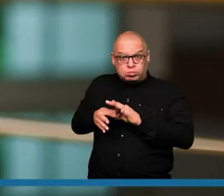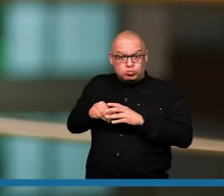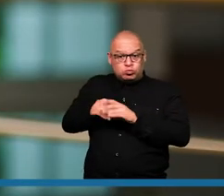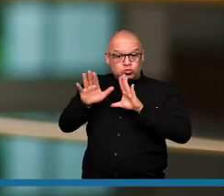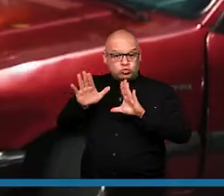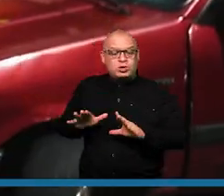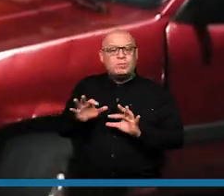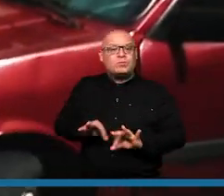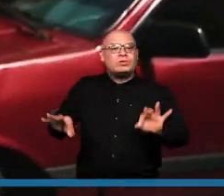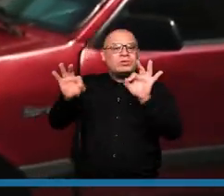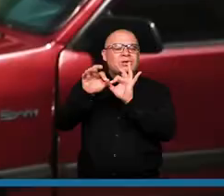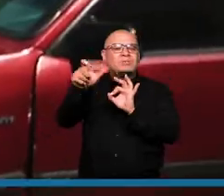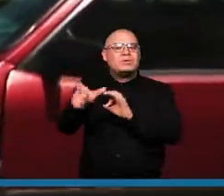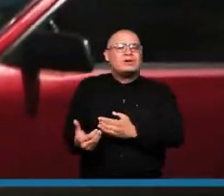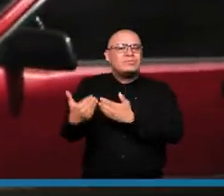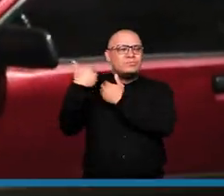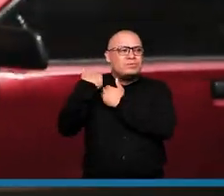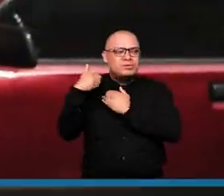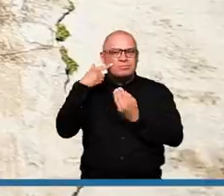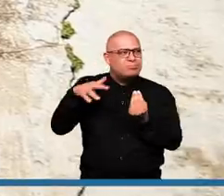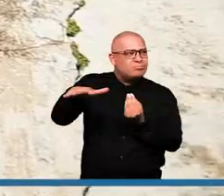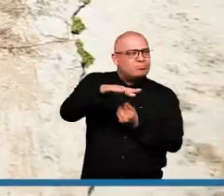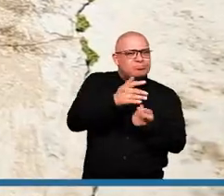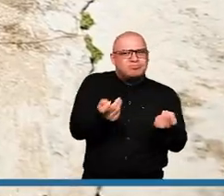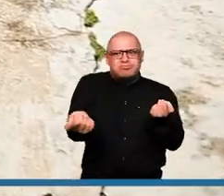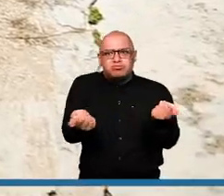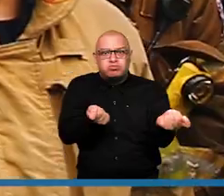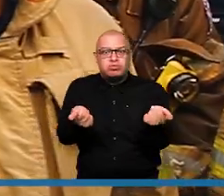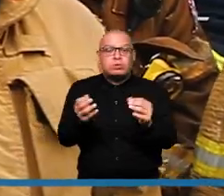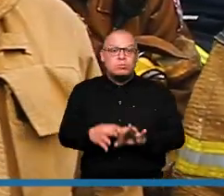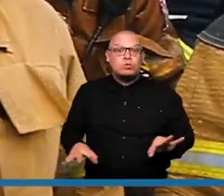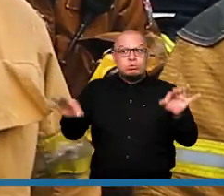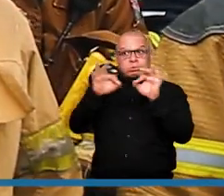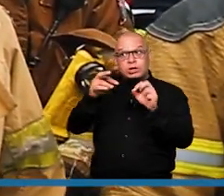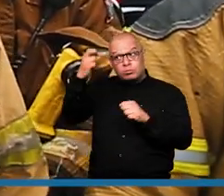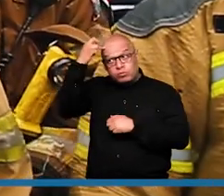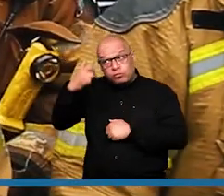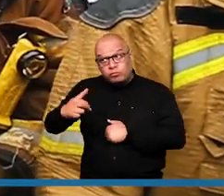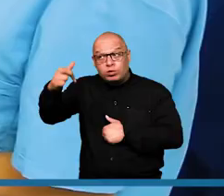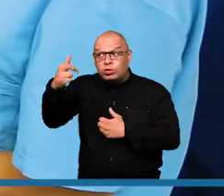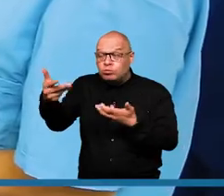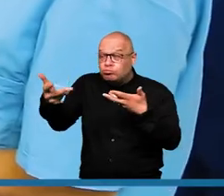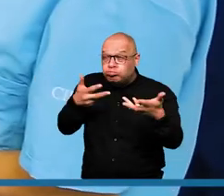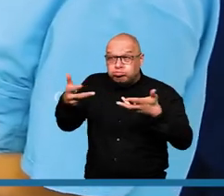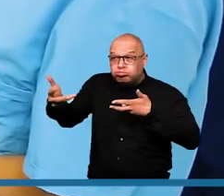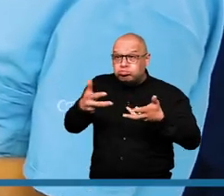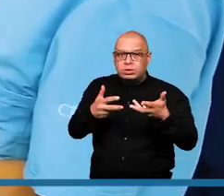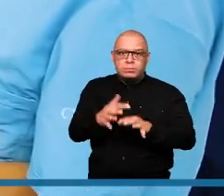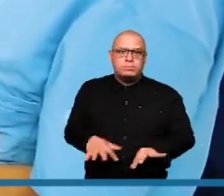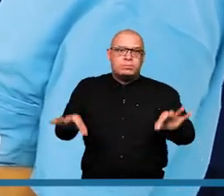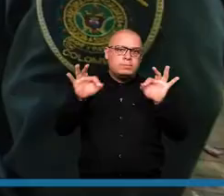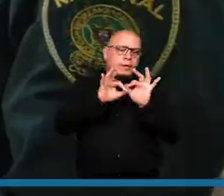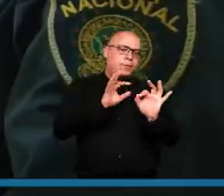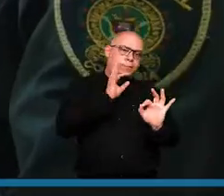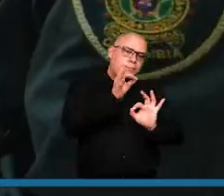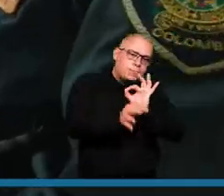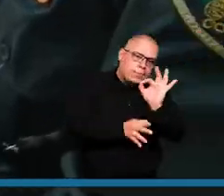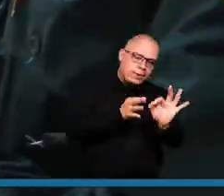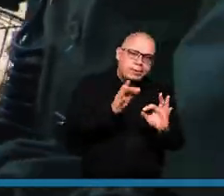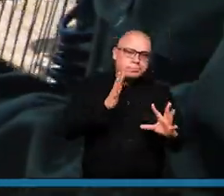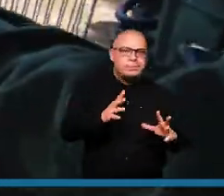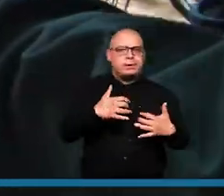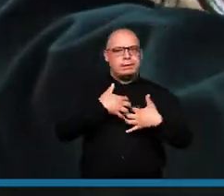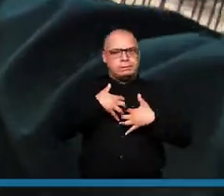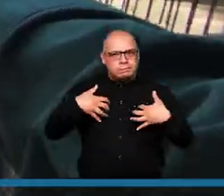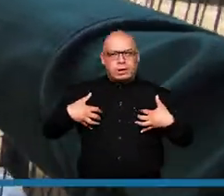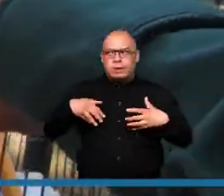con las autoridades ambientales, es capitalizar todo ese conocimiento técnico para salvaguardar, ante todo, tratar de recuperar esas